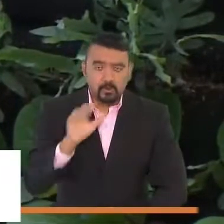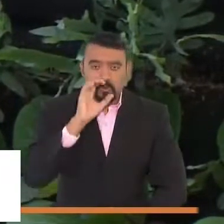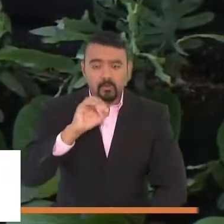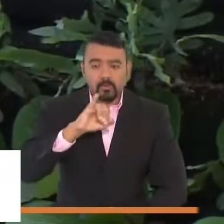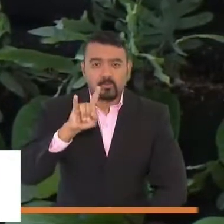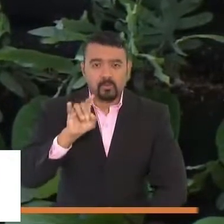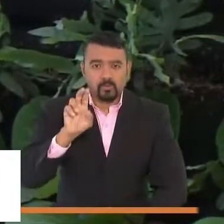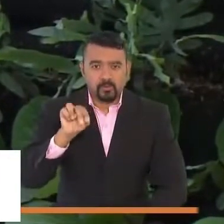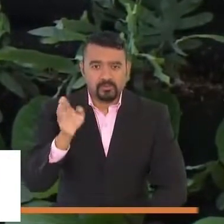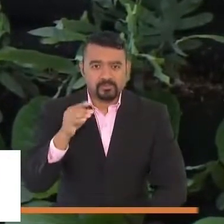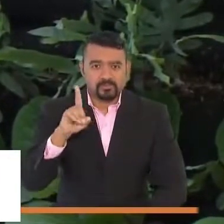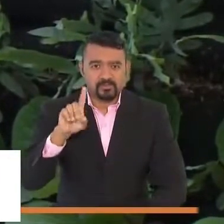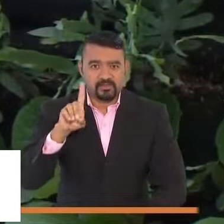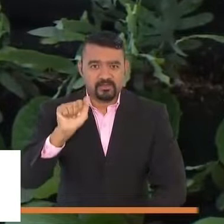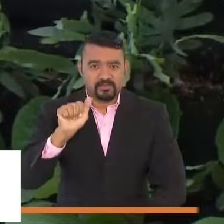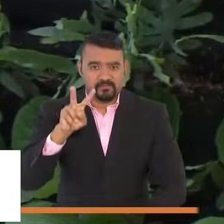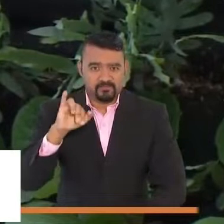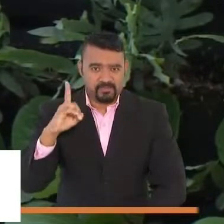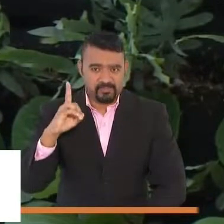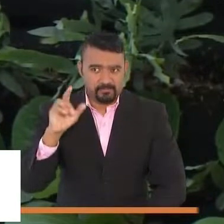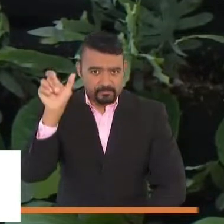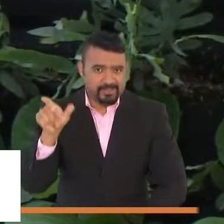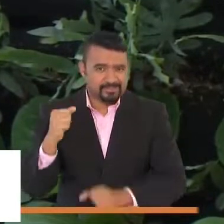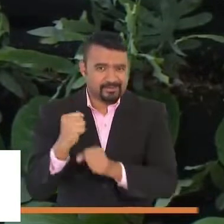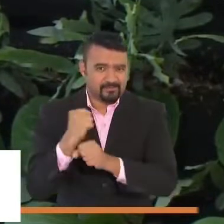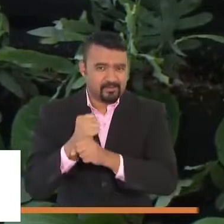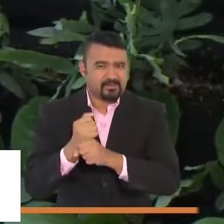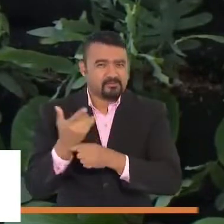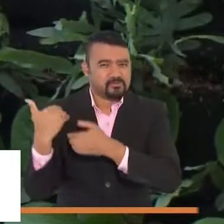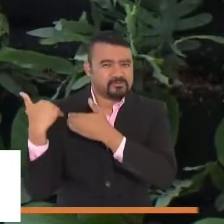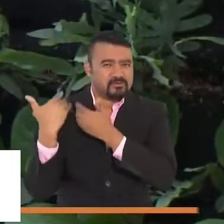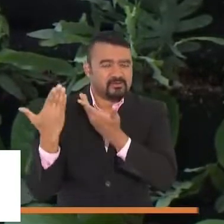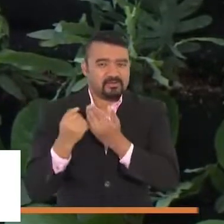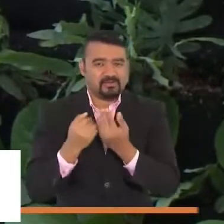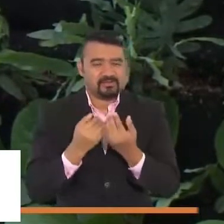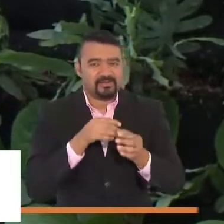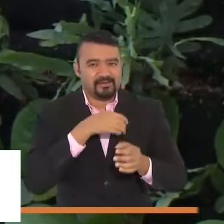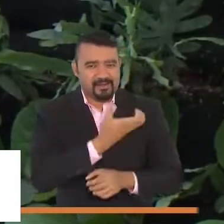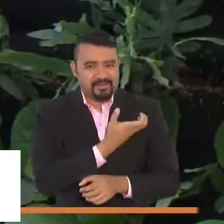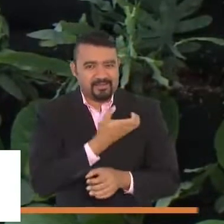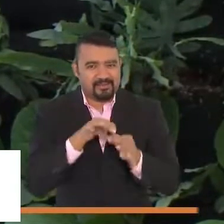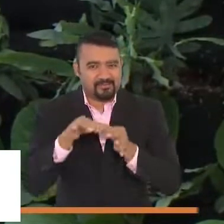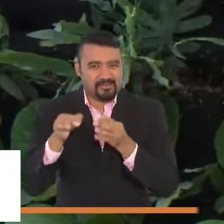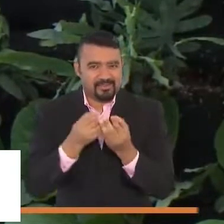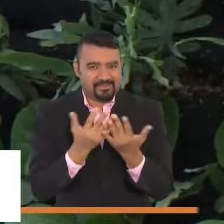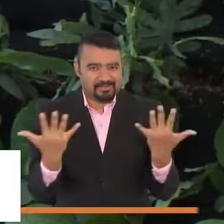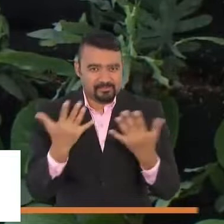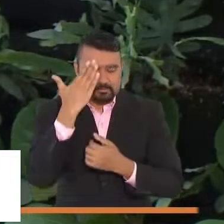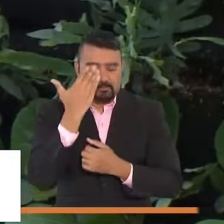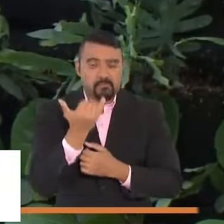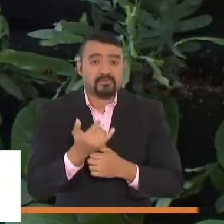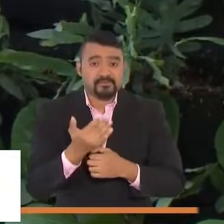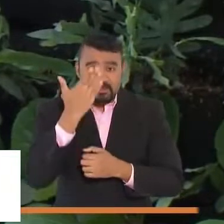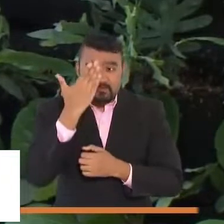David Palacio, y sin lugar a dudas también reconocer que todo esto se hace gracias a un gran equipo